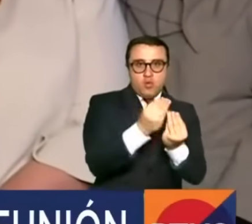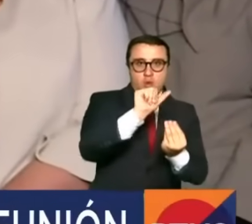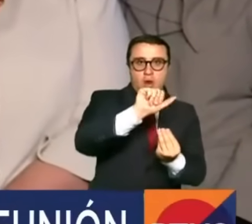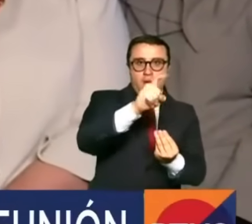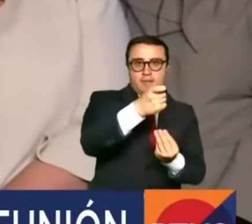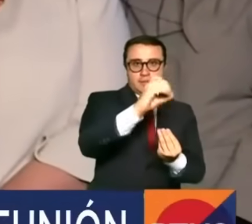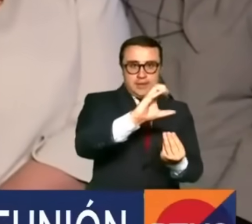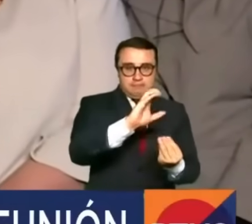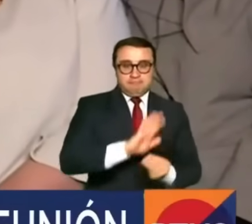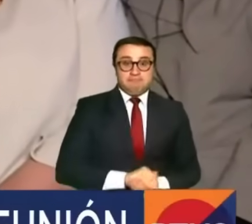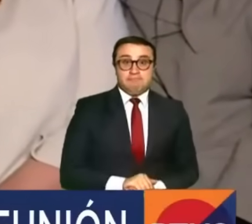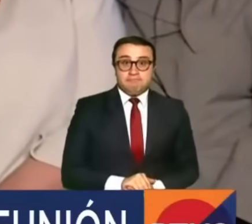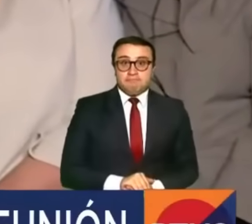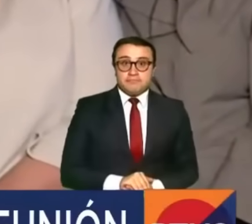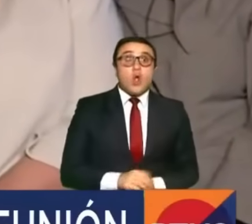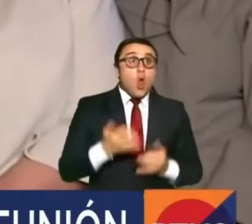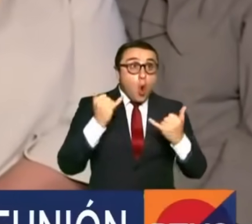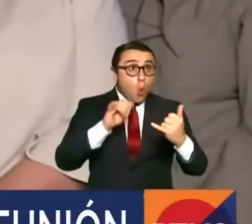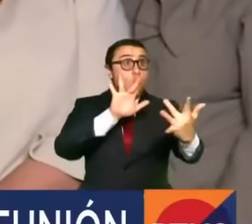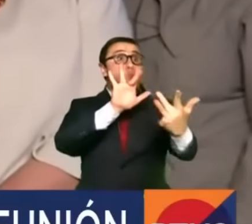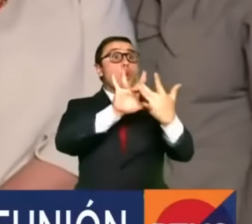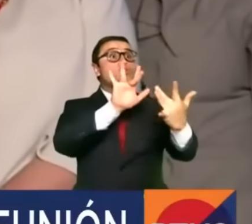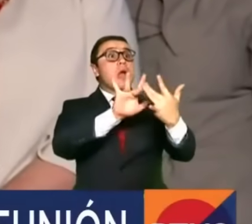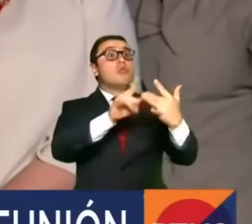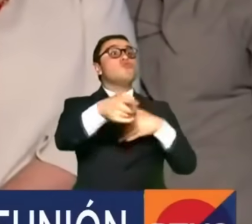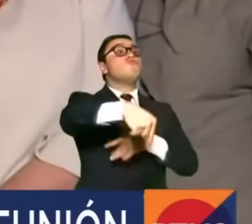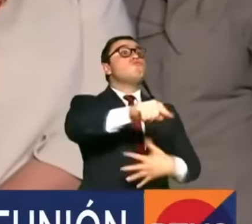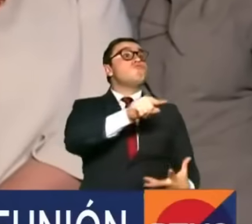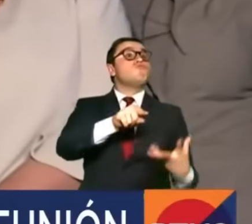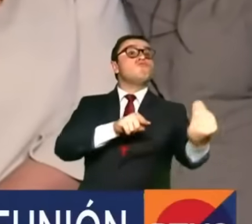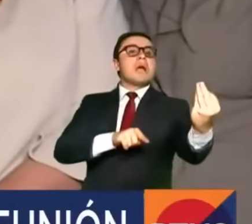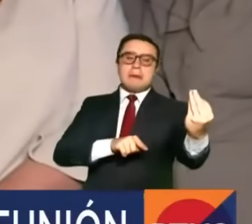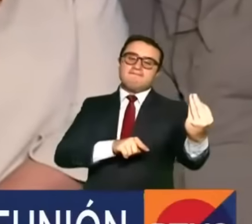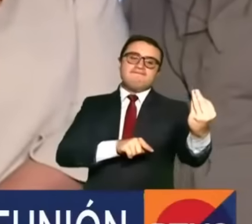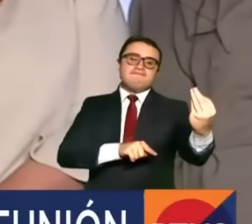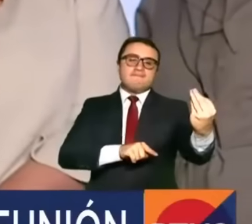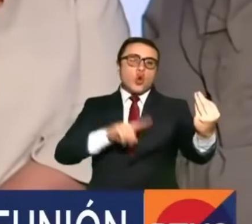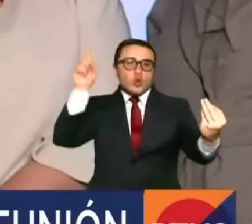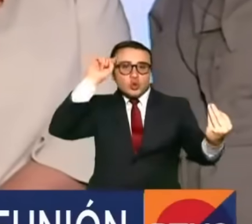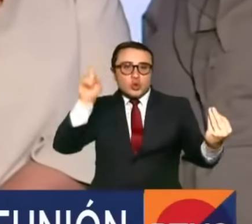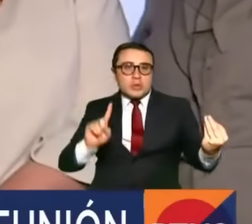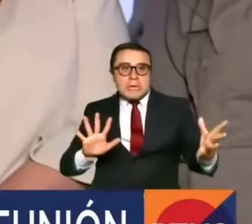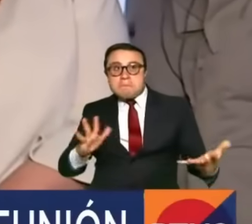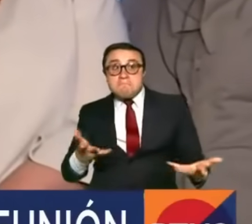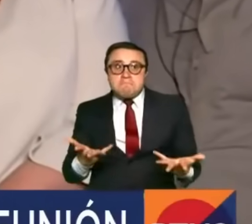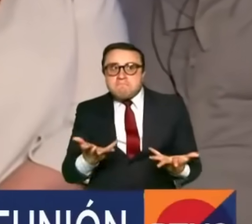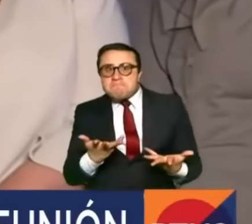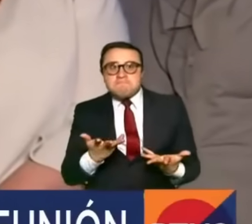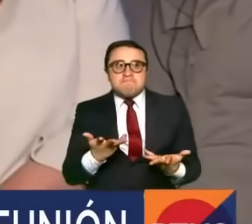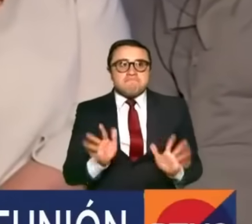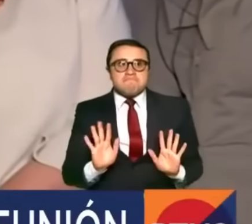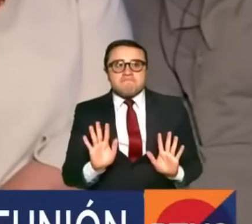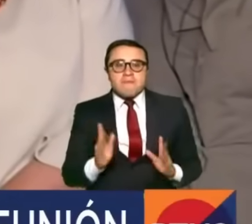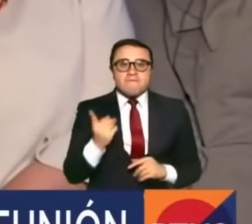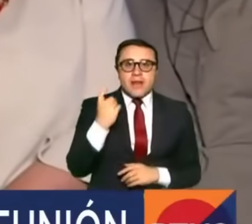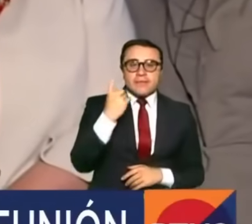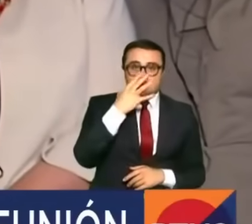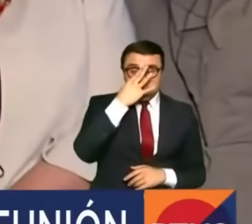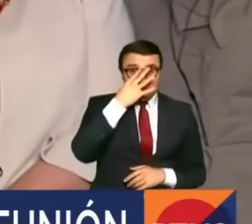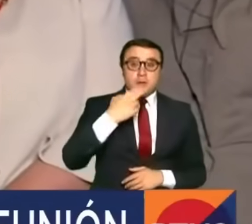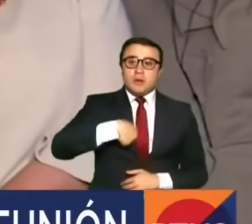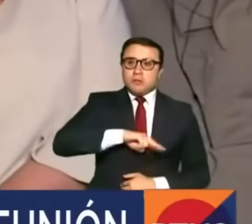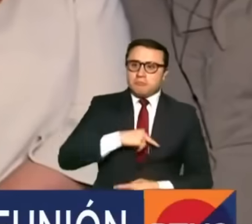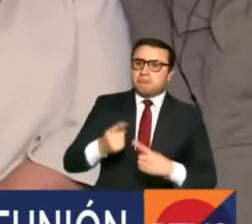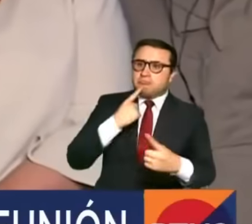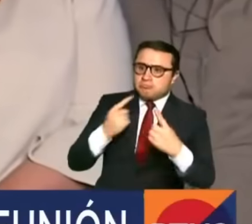Eso no hay en este momento contactos, así que no sabemos reacciones al respecto. Nosotros tenemos